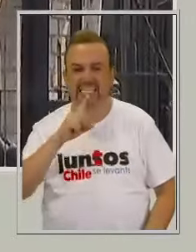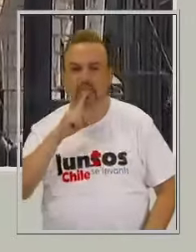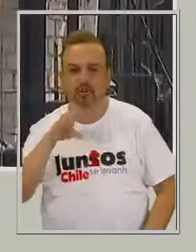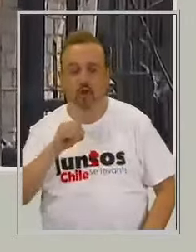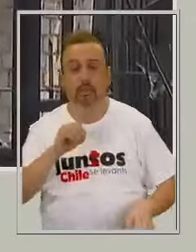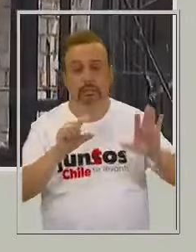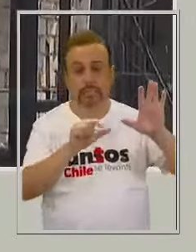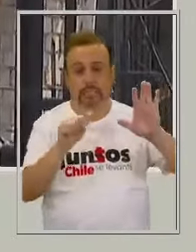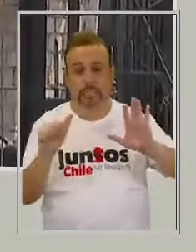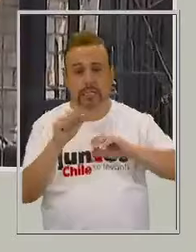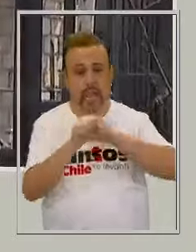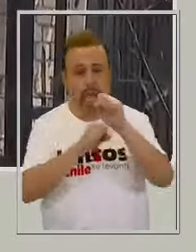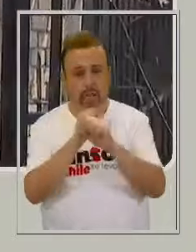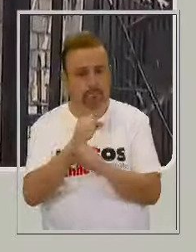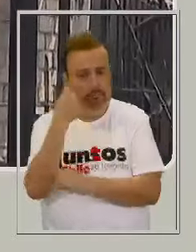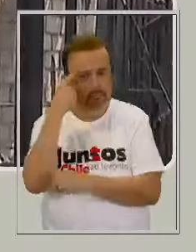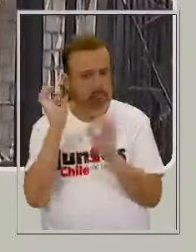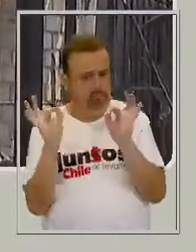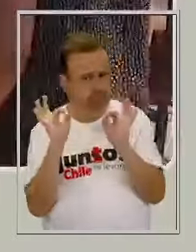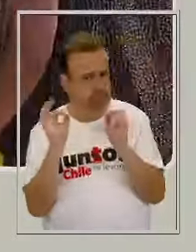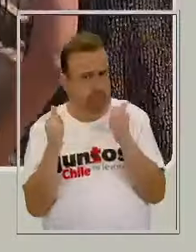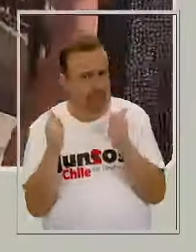76 años. Y estaba bien mi papá,